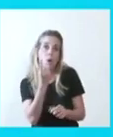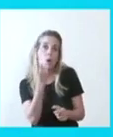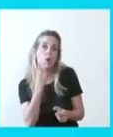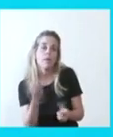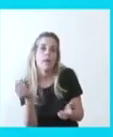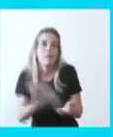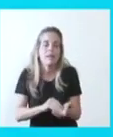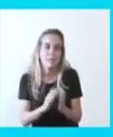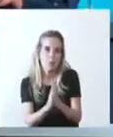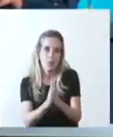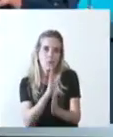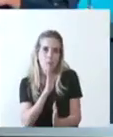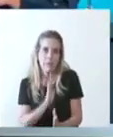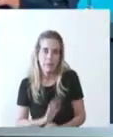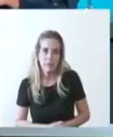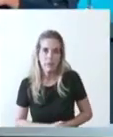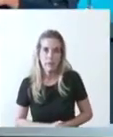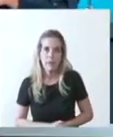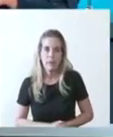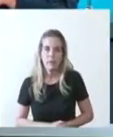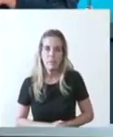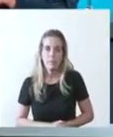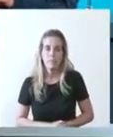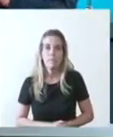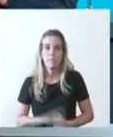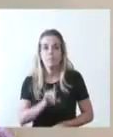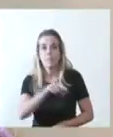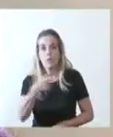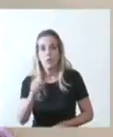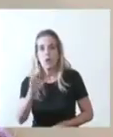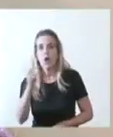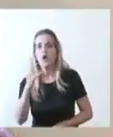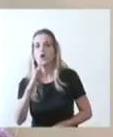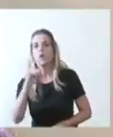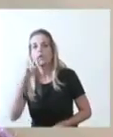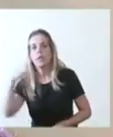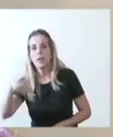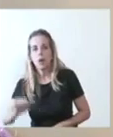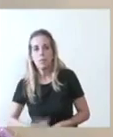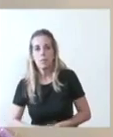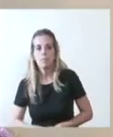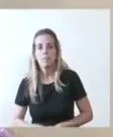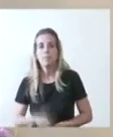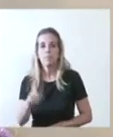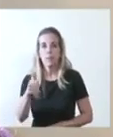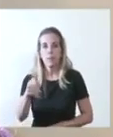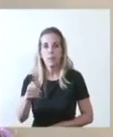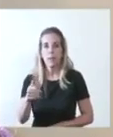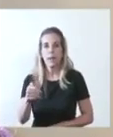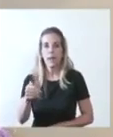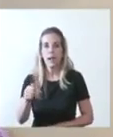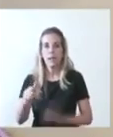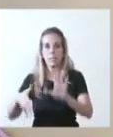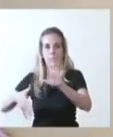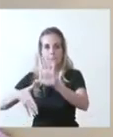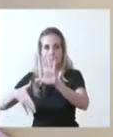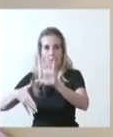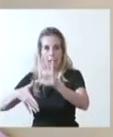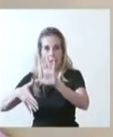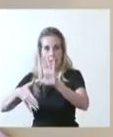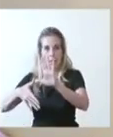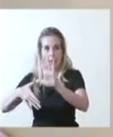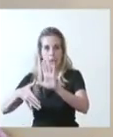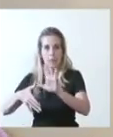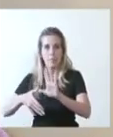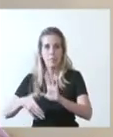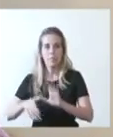paciencia. ¿Cómo le va, presidente? Fabián Rubino. Hola, de América. ¿Cómo está? Dos preguntitas simples y cortitas. Primero está la parte humanitaria,